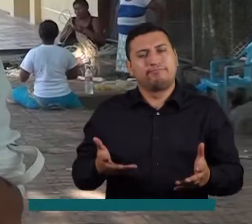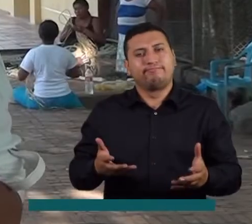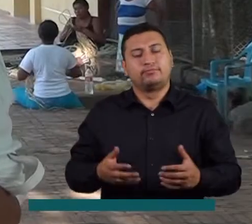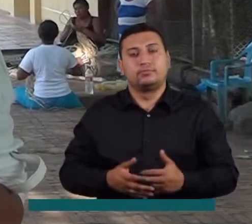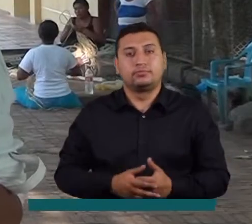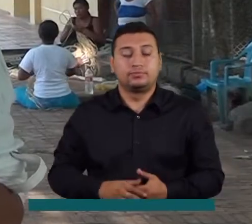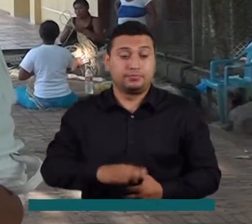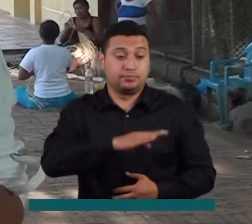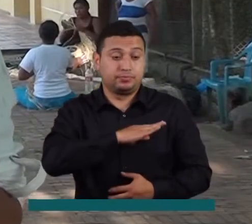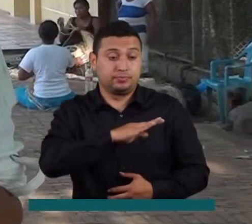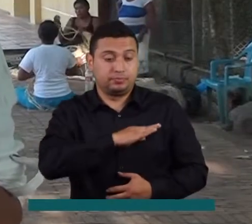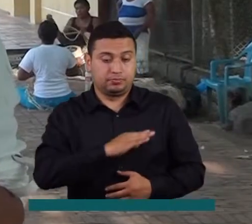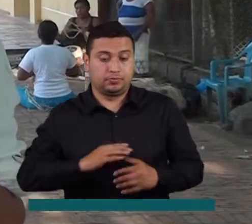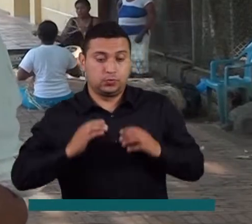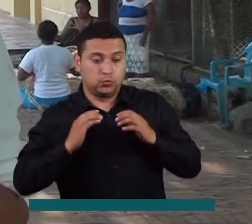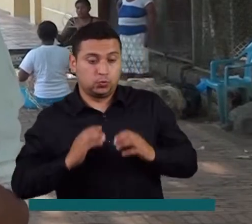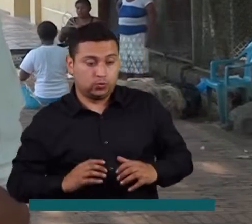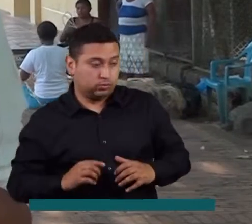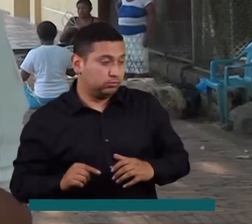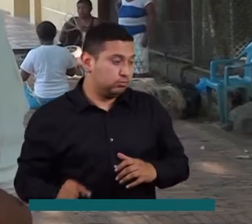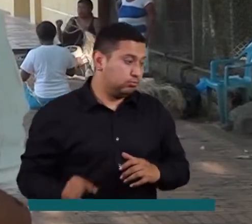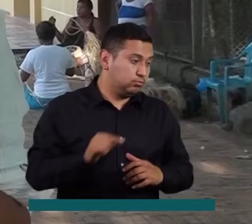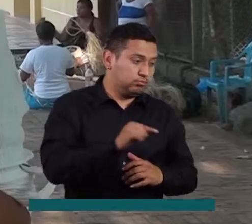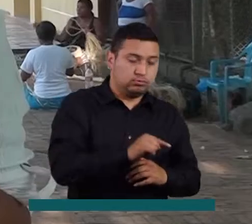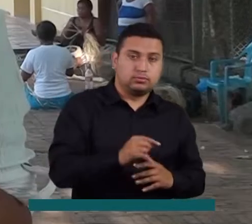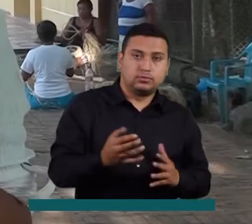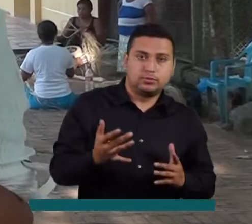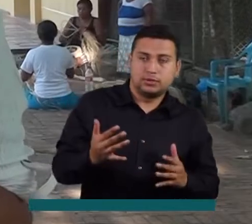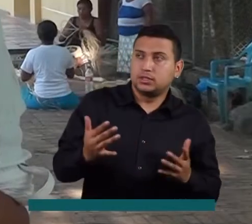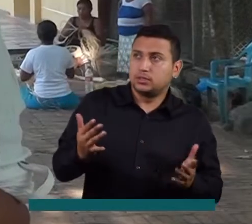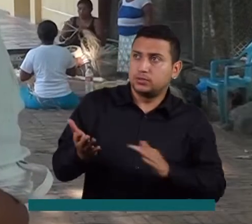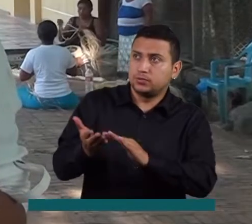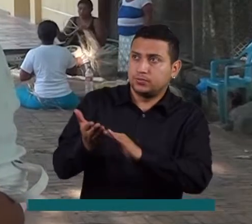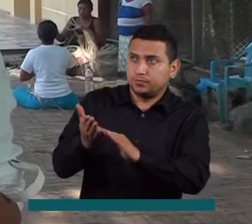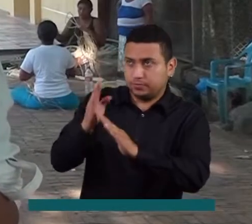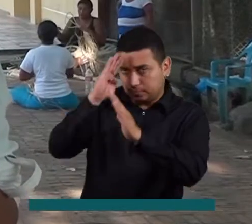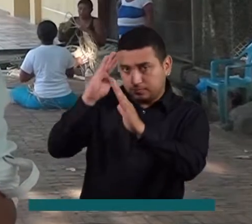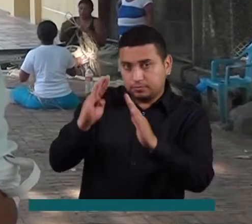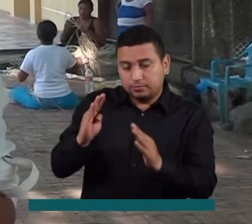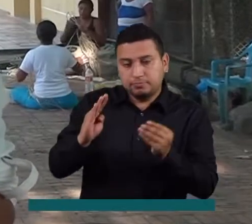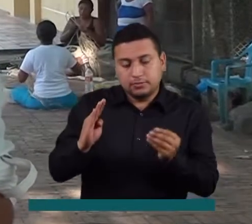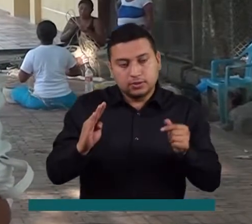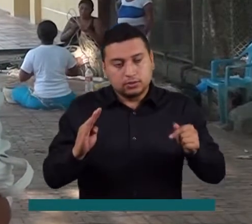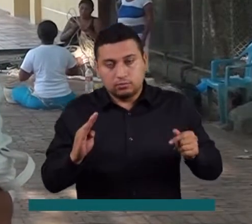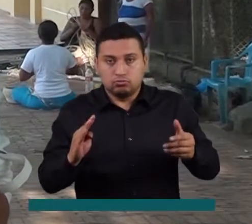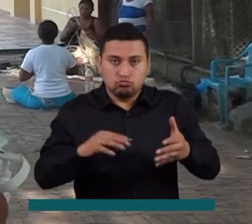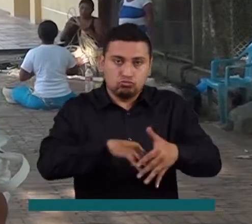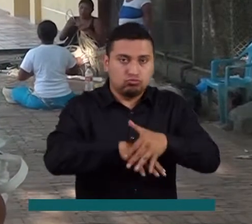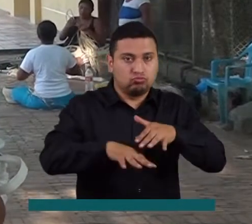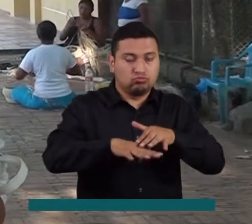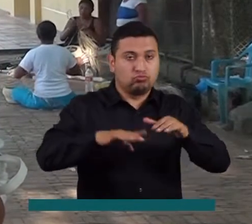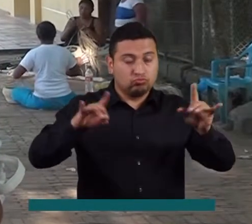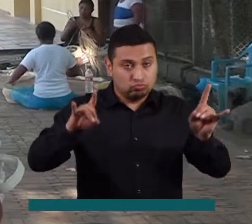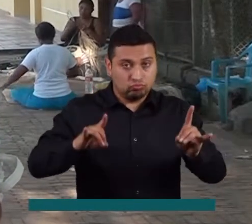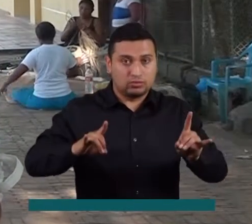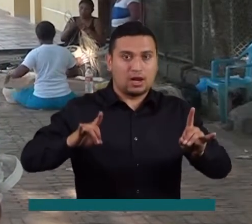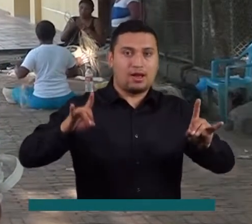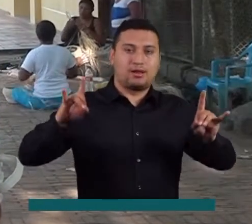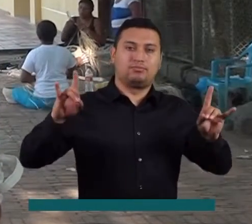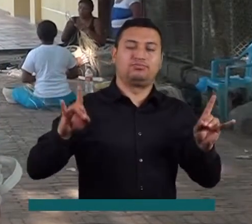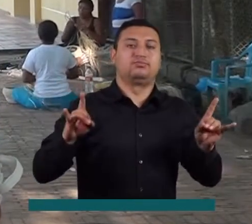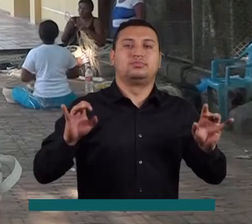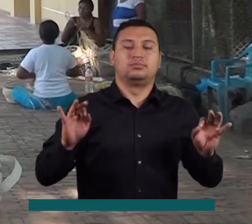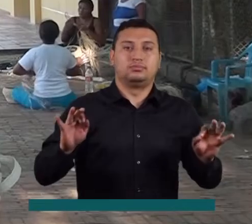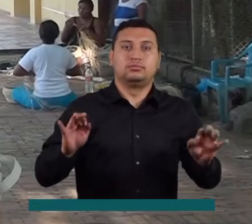técnico. Tanto la alcaldía como los ciudadanos esperan que se tomen medidas para restaurar las constantes caídas en la red que perjudican la vida